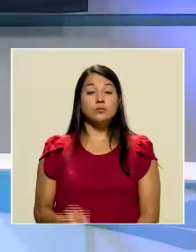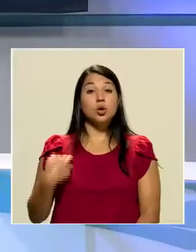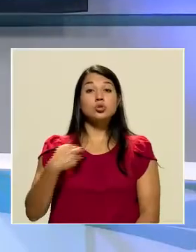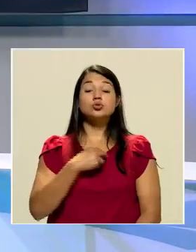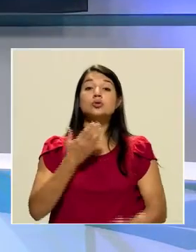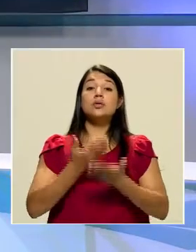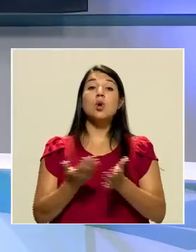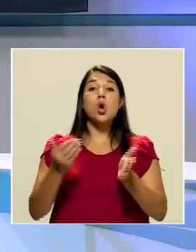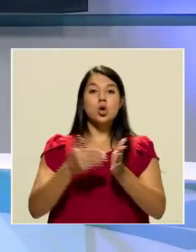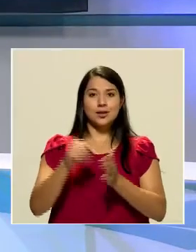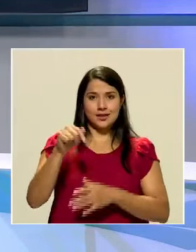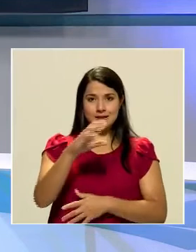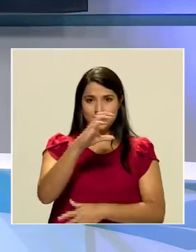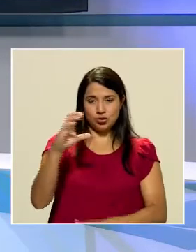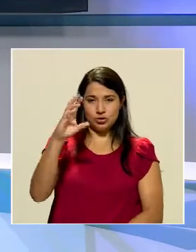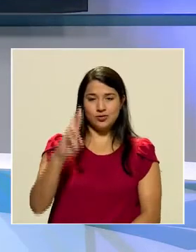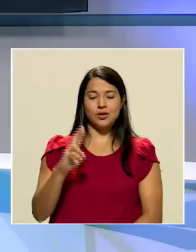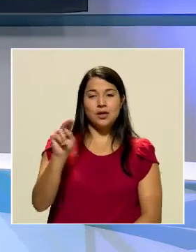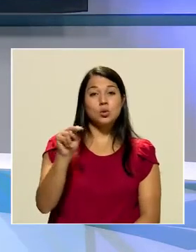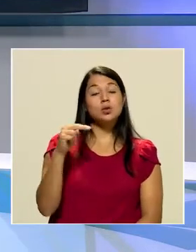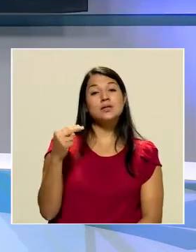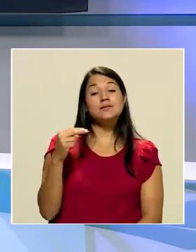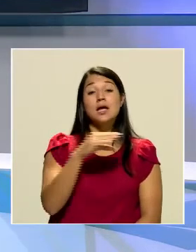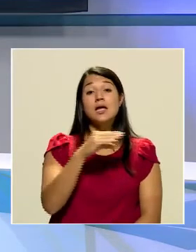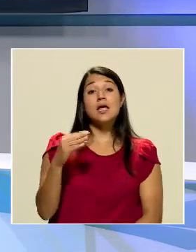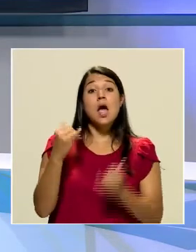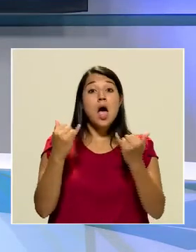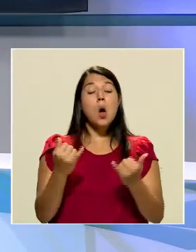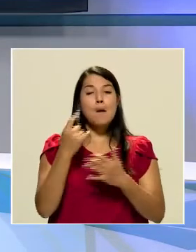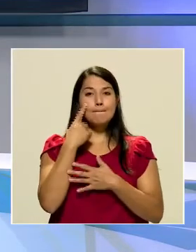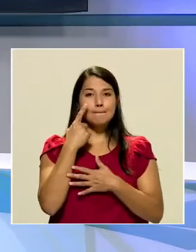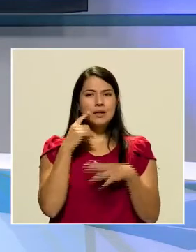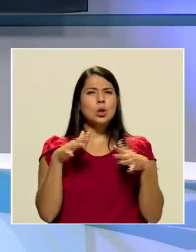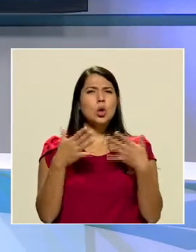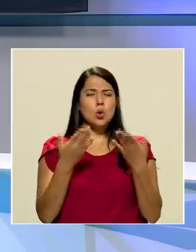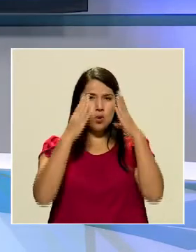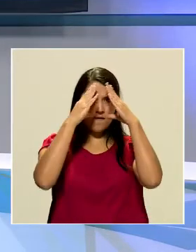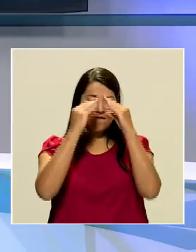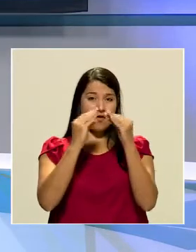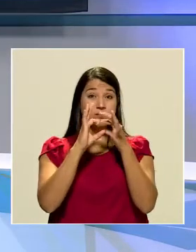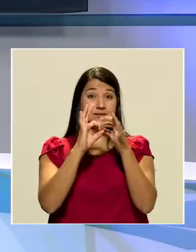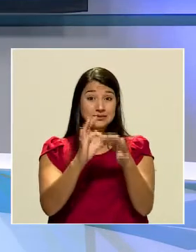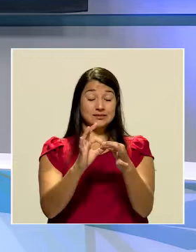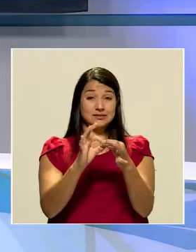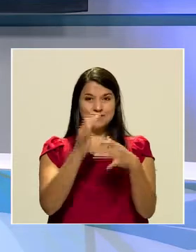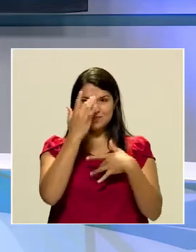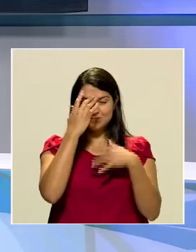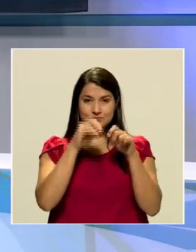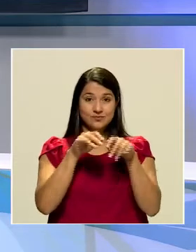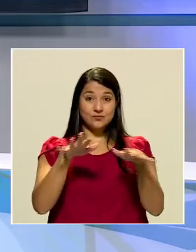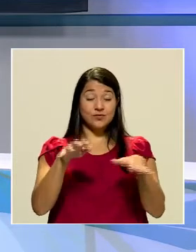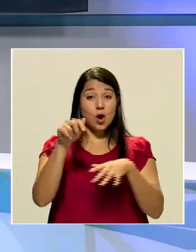Estamos de regreso en la edición estelar de Costa Rica Noticias y vamos a hacer un repaso del reporte epidemiológico